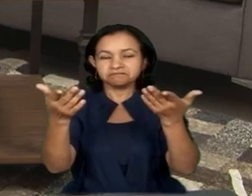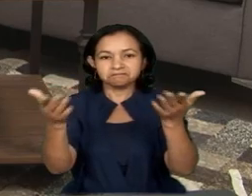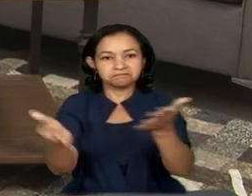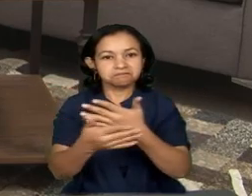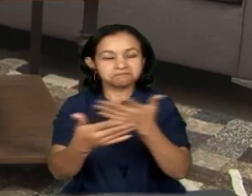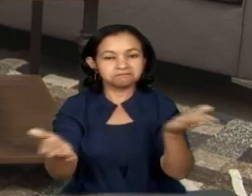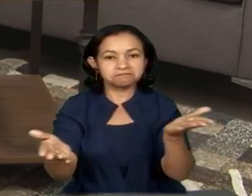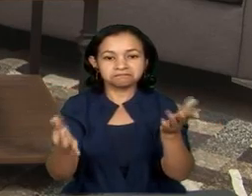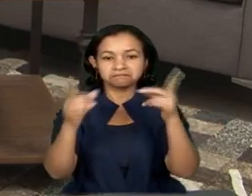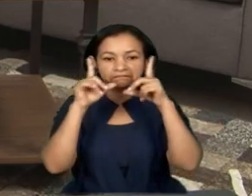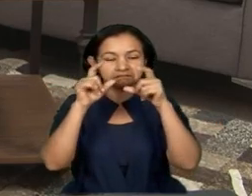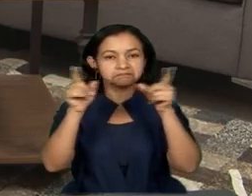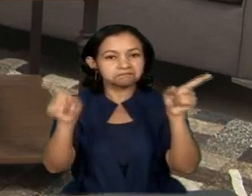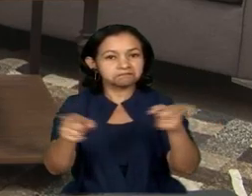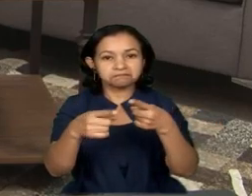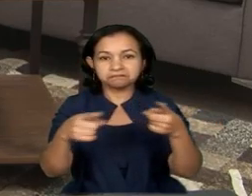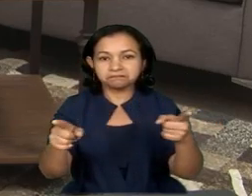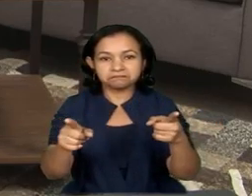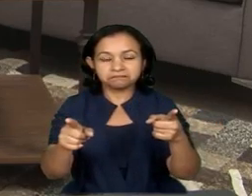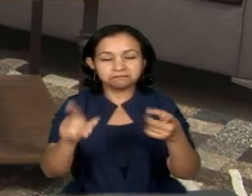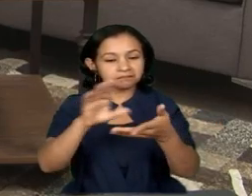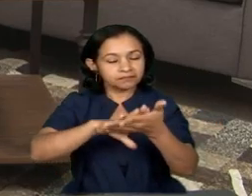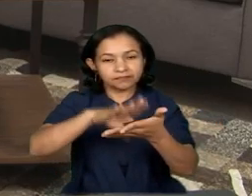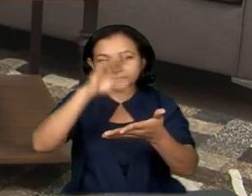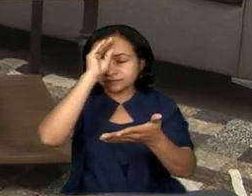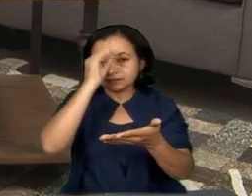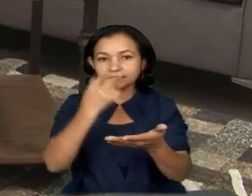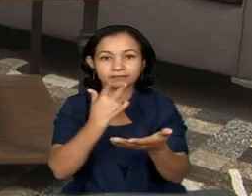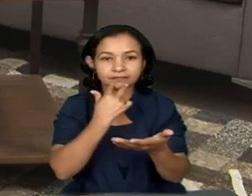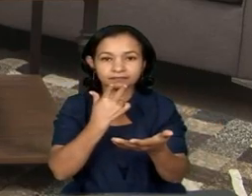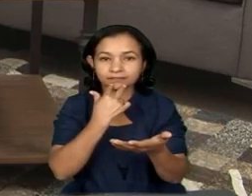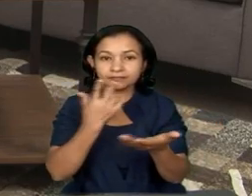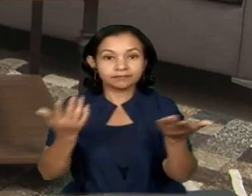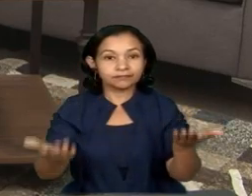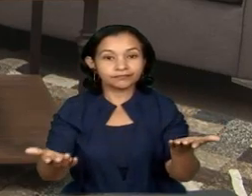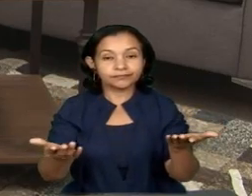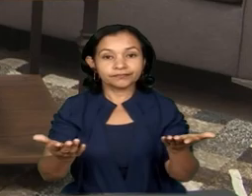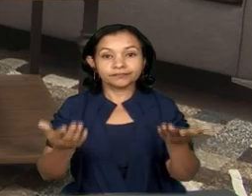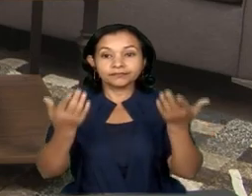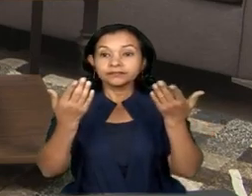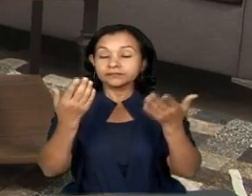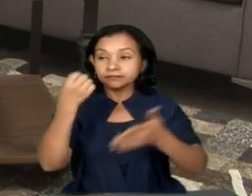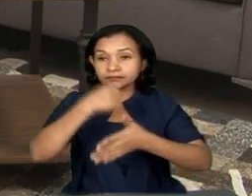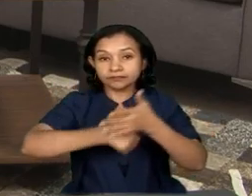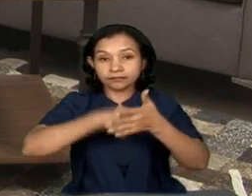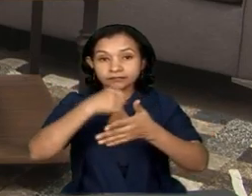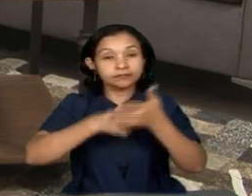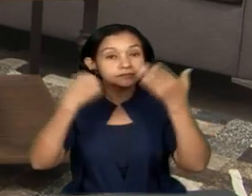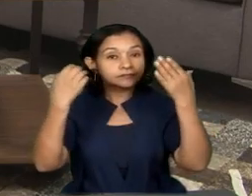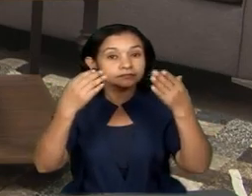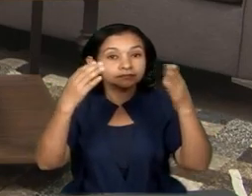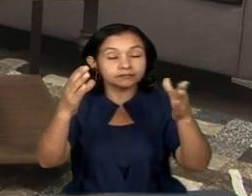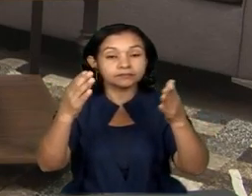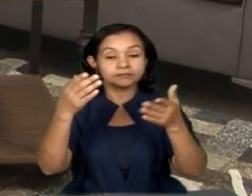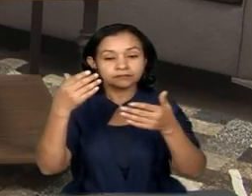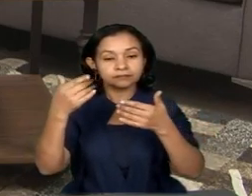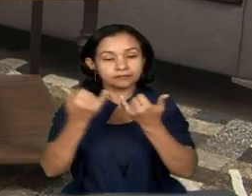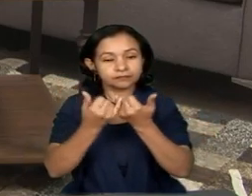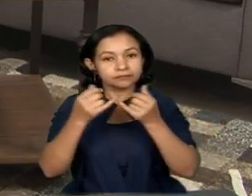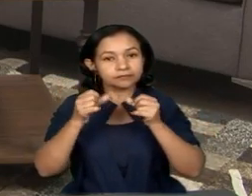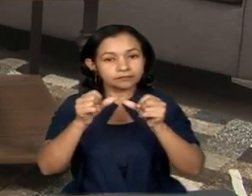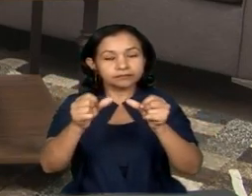si no hay imagen, si no hay sonido, no hay aprendizaje. Entonces, esos son desafíos, ¿verdad? Estamos en el camino, es un